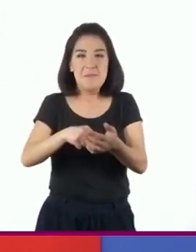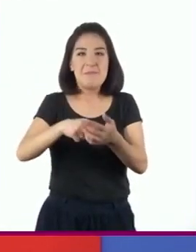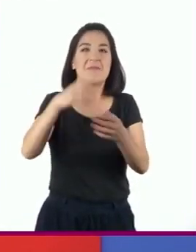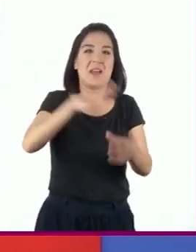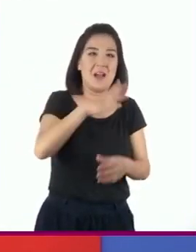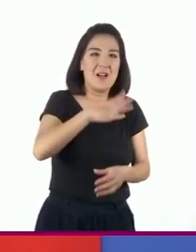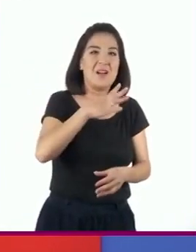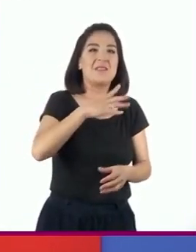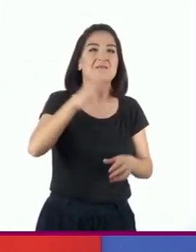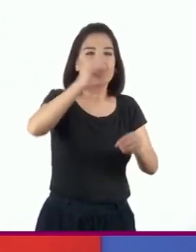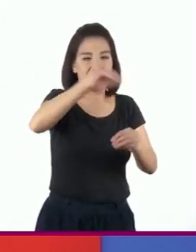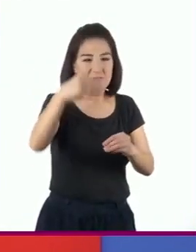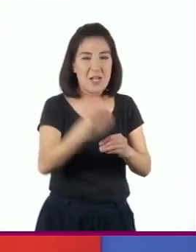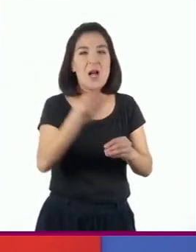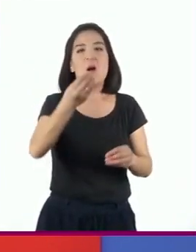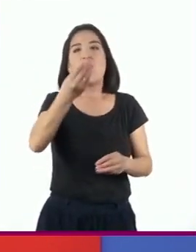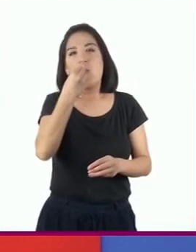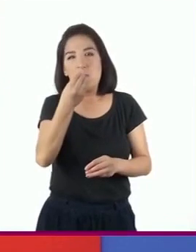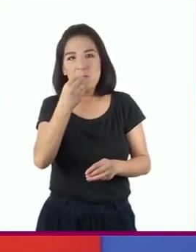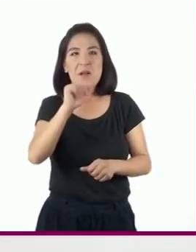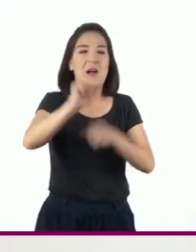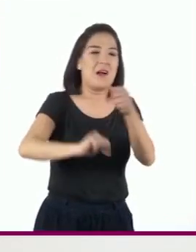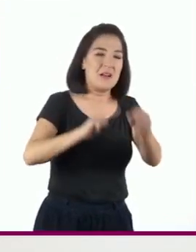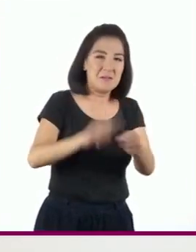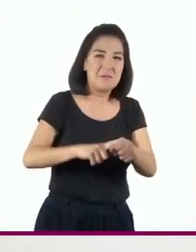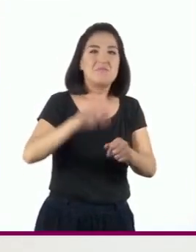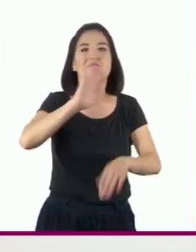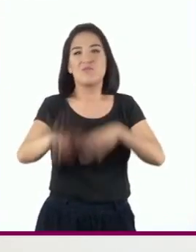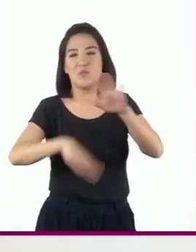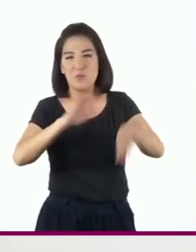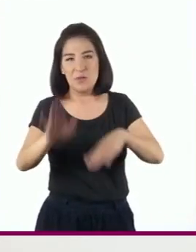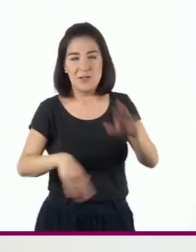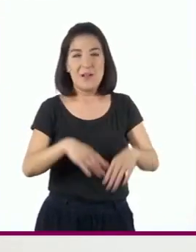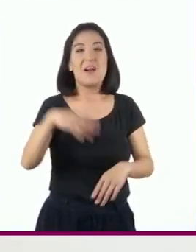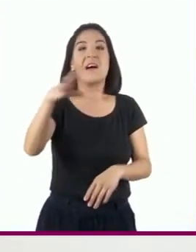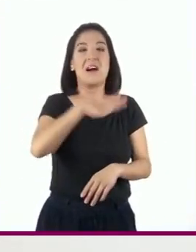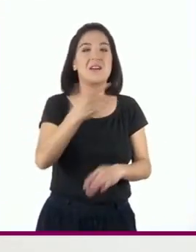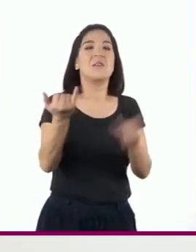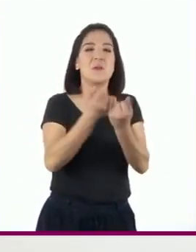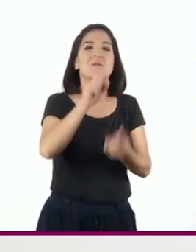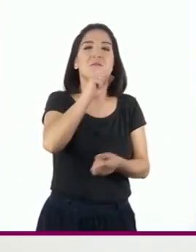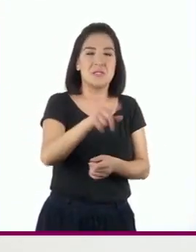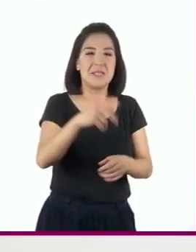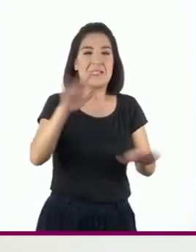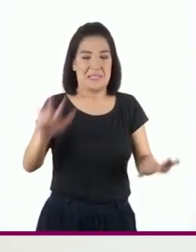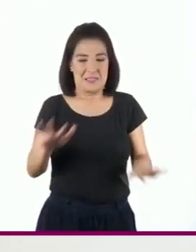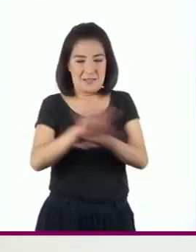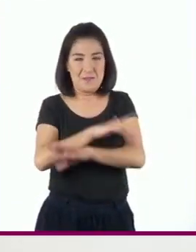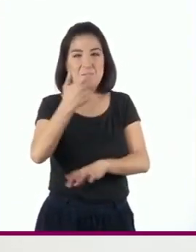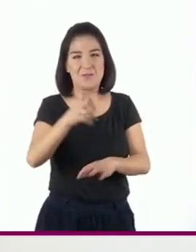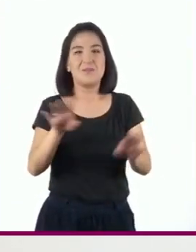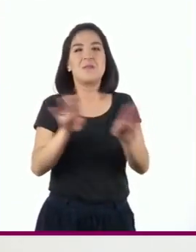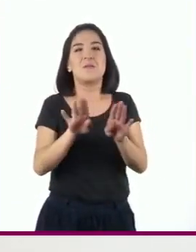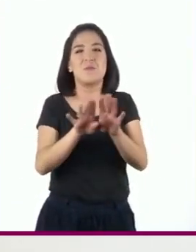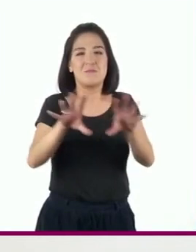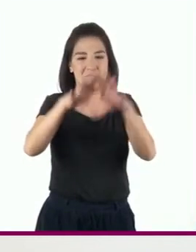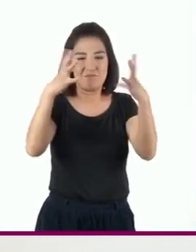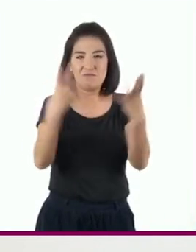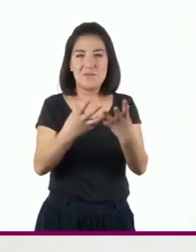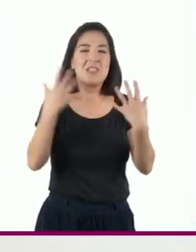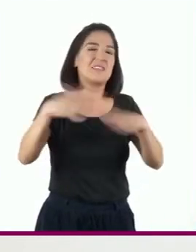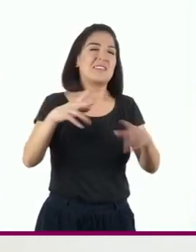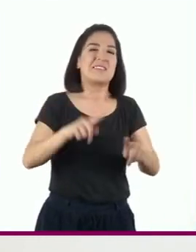por venir, la evolución de las especies estará influida por cambios ambientales asociados a un clima más caliente, como